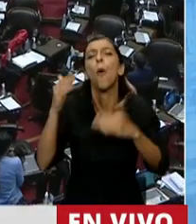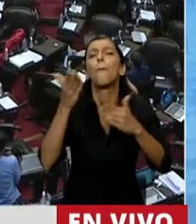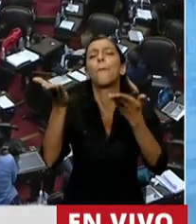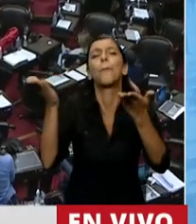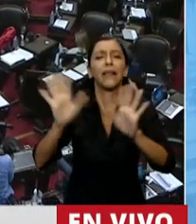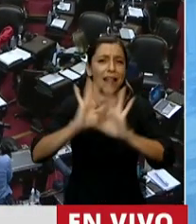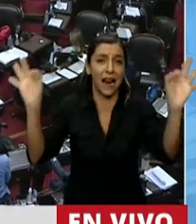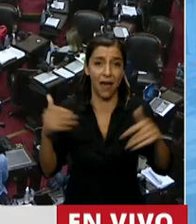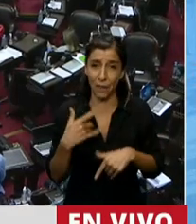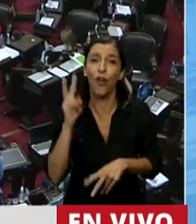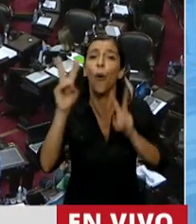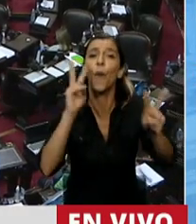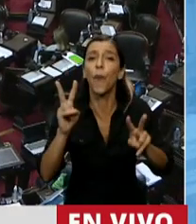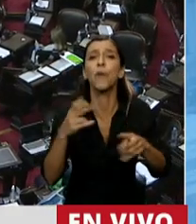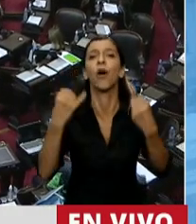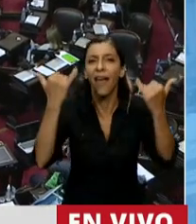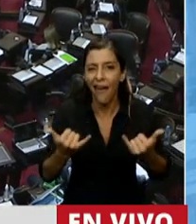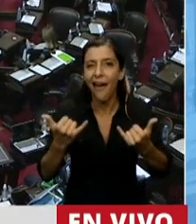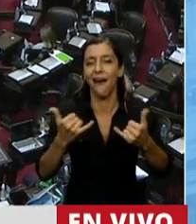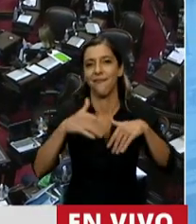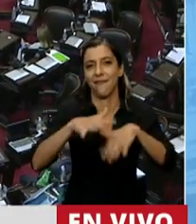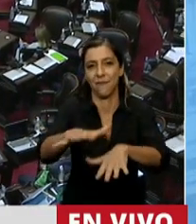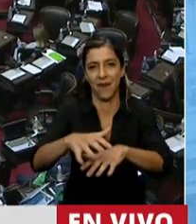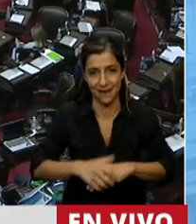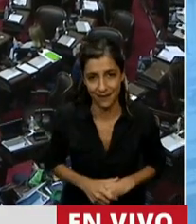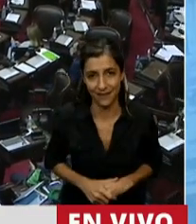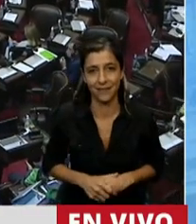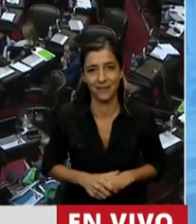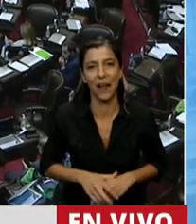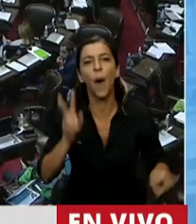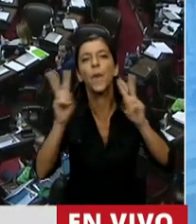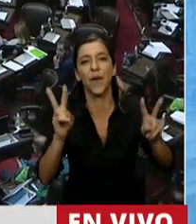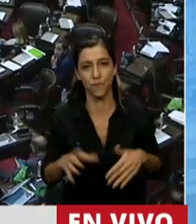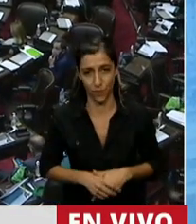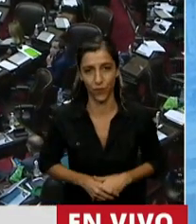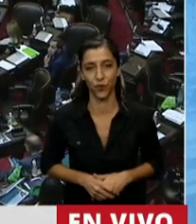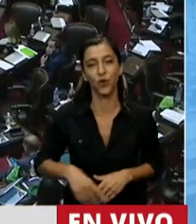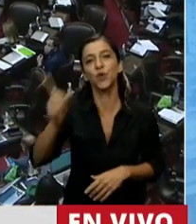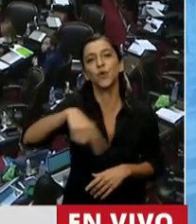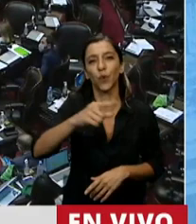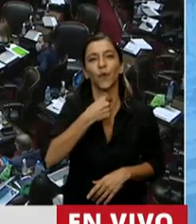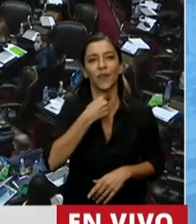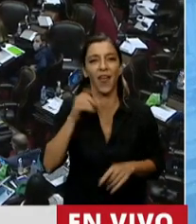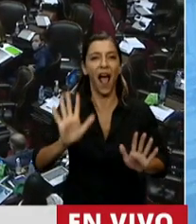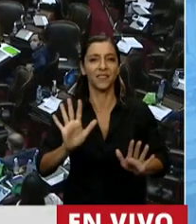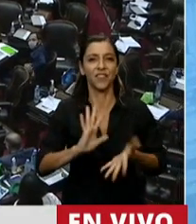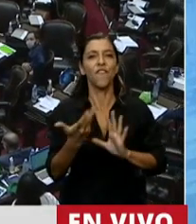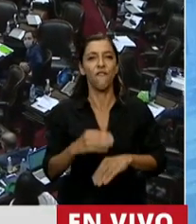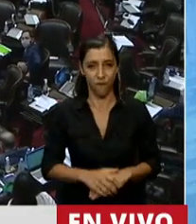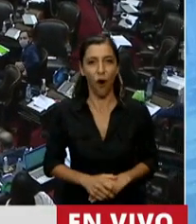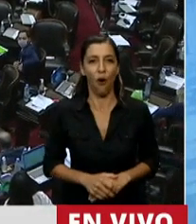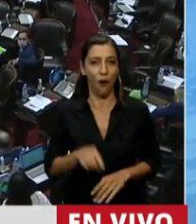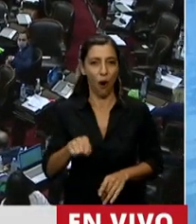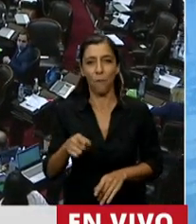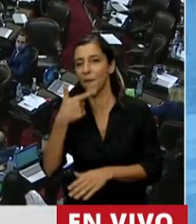paralelamente aquí en la cámara diputado y la cámara de senadores el día 29 de diciembre quieren hacer al revés que se trate aquí la reforma jubilatoria